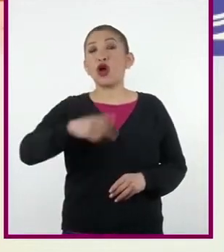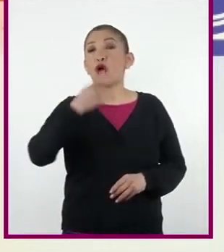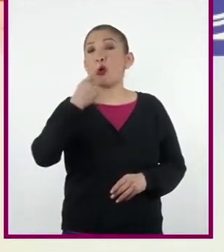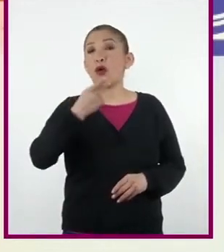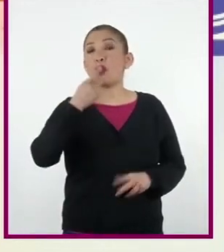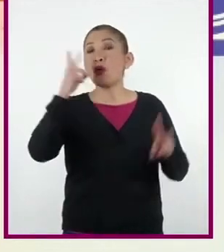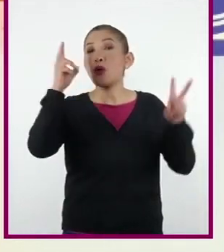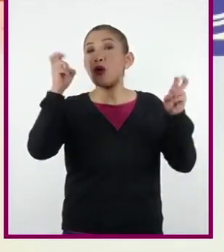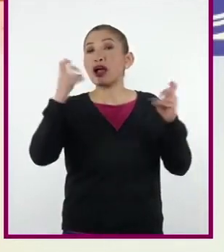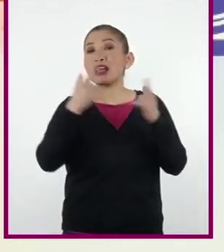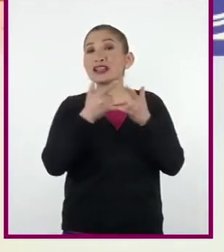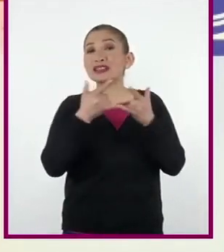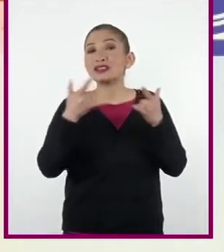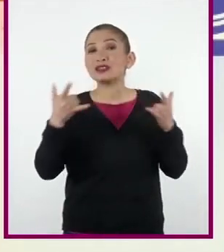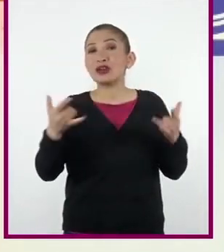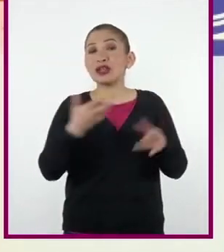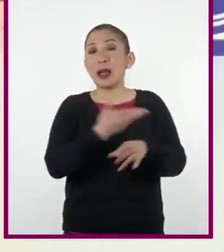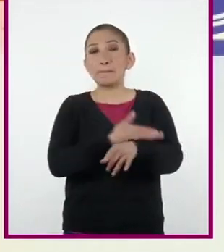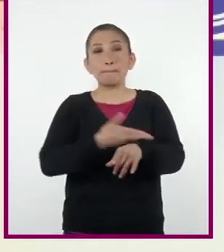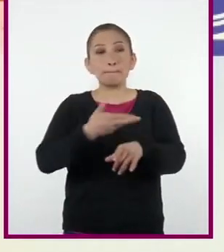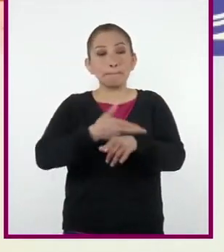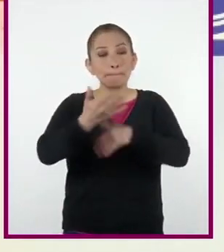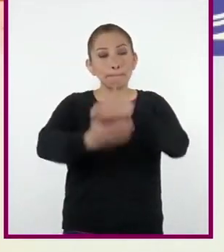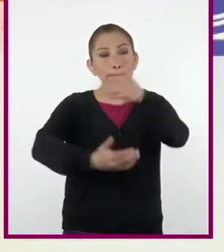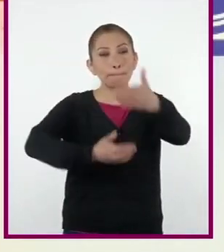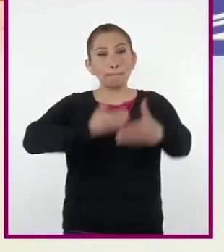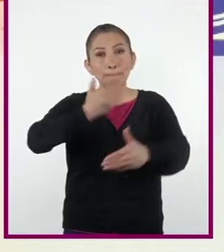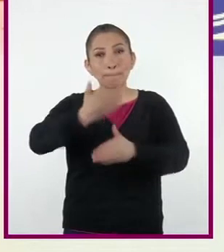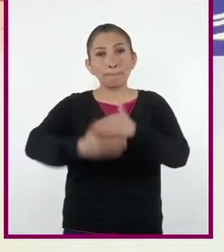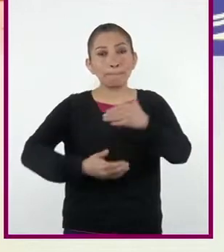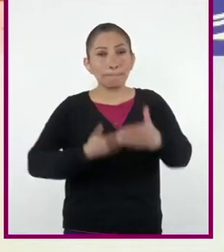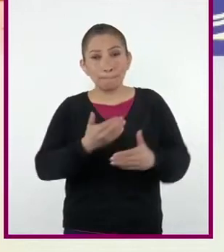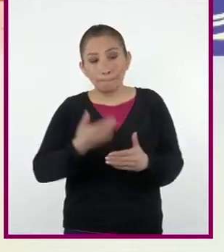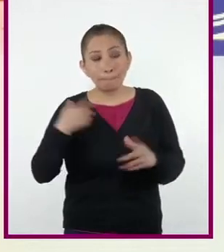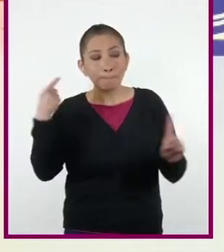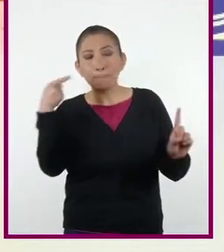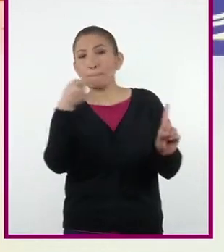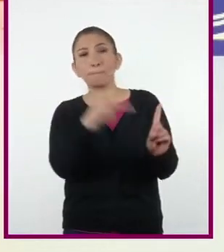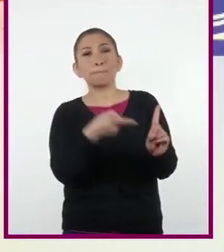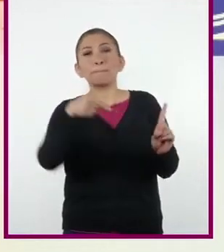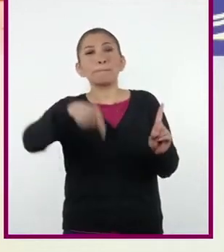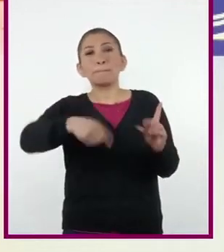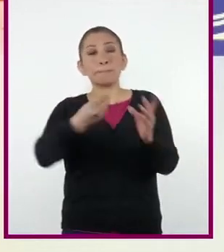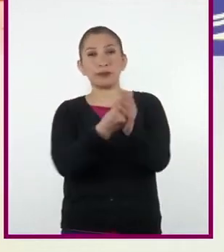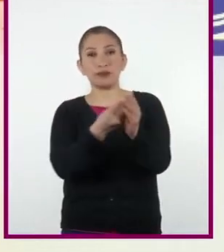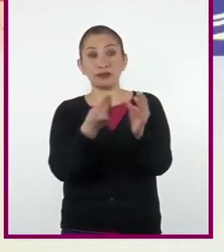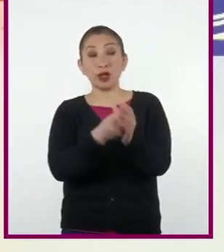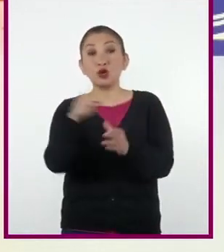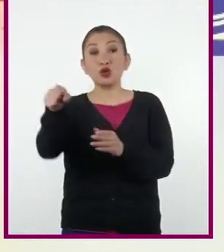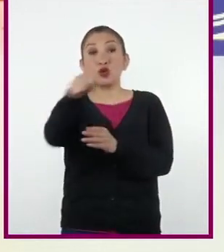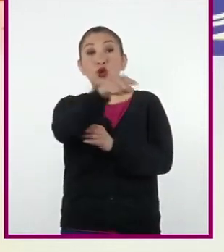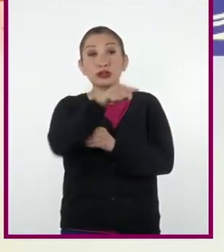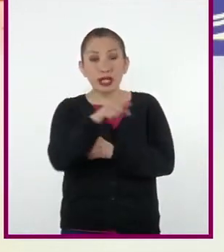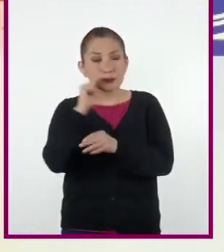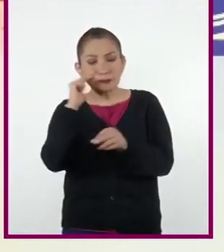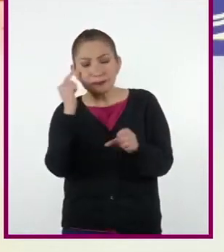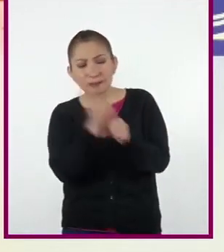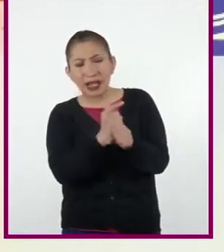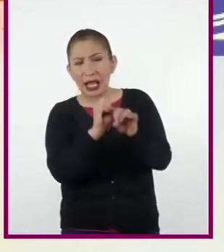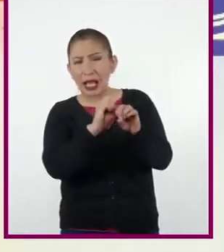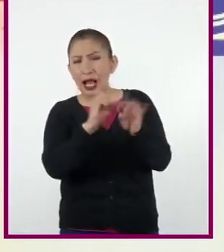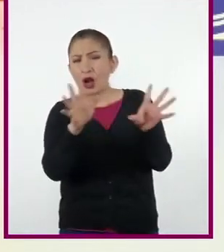hablaremos de los hechos y procesos históricos. Por ello tenemos como propósito de la sesión que ustedes